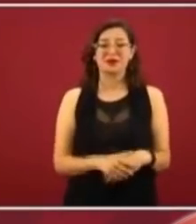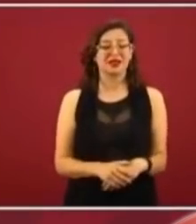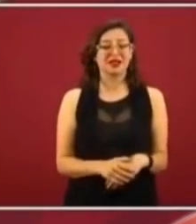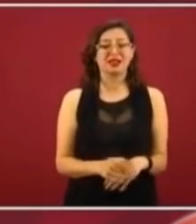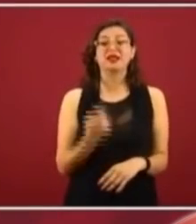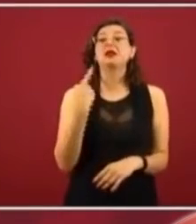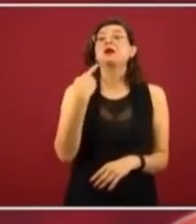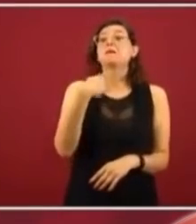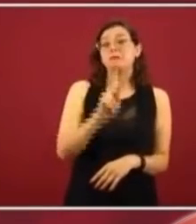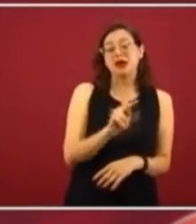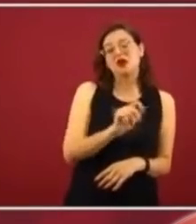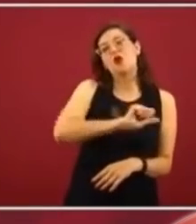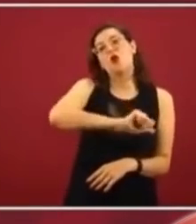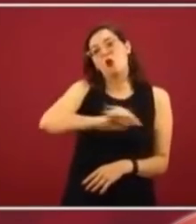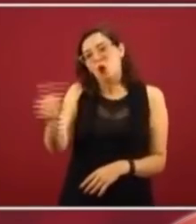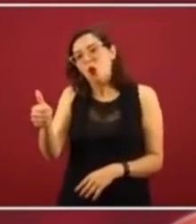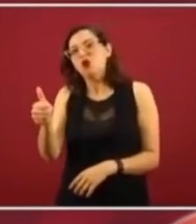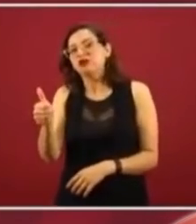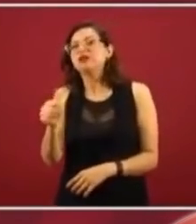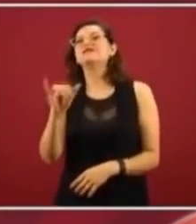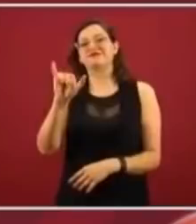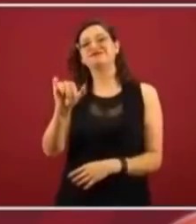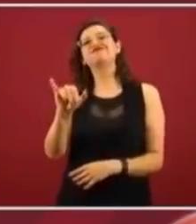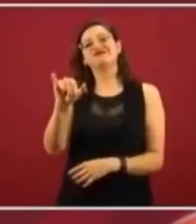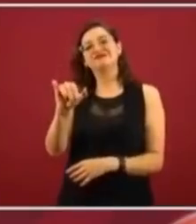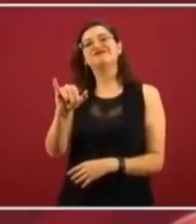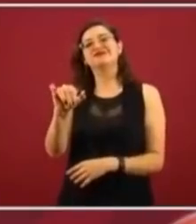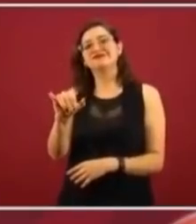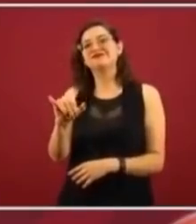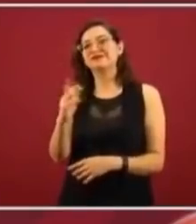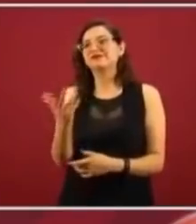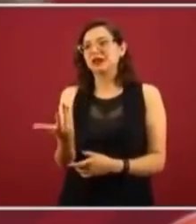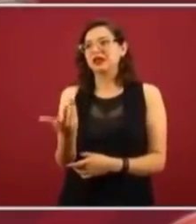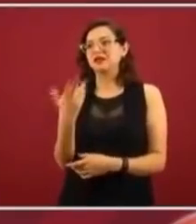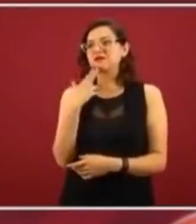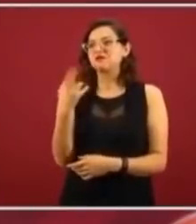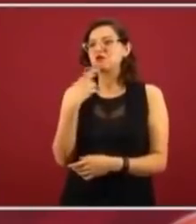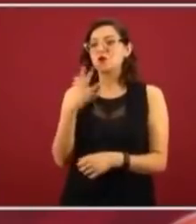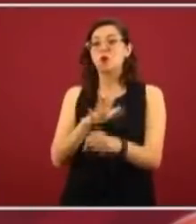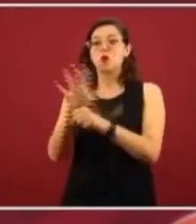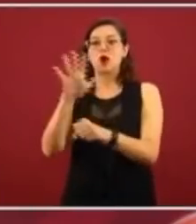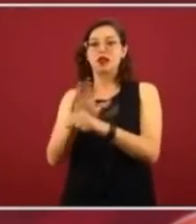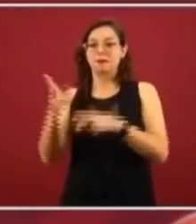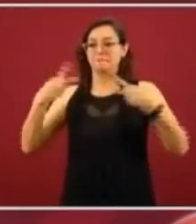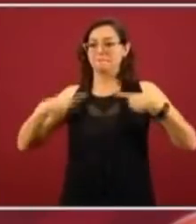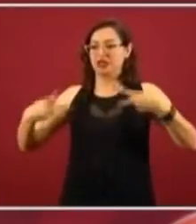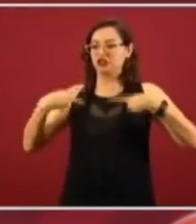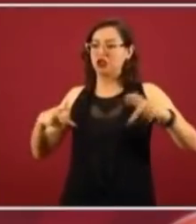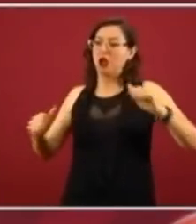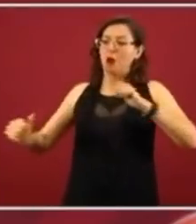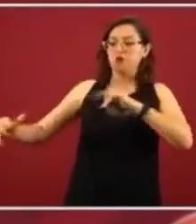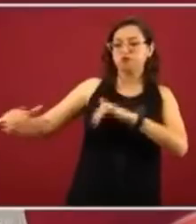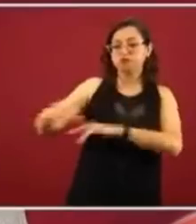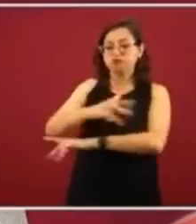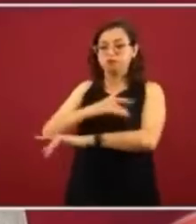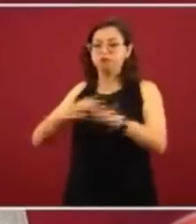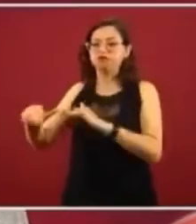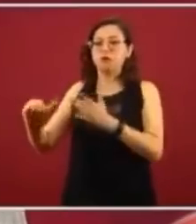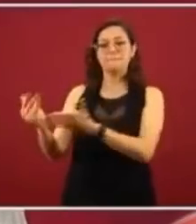el reducir masivamente la movilidad social durante un